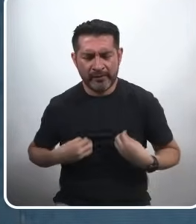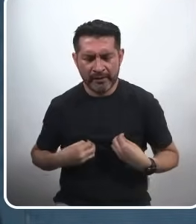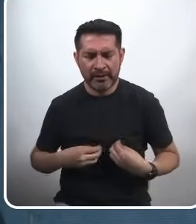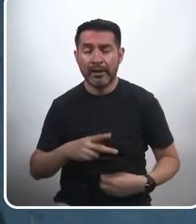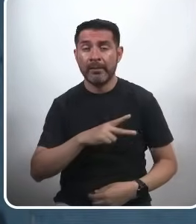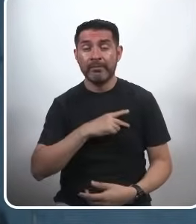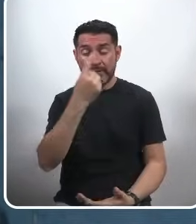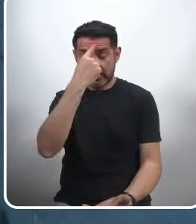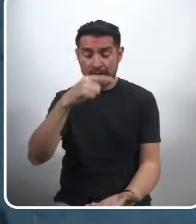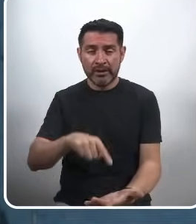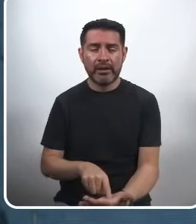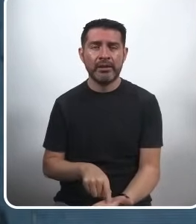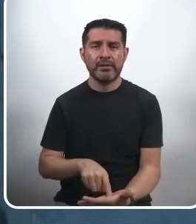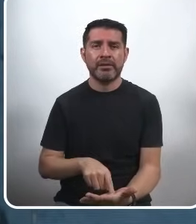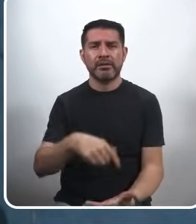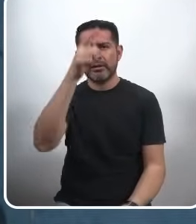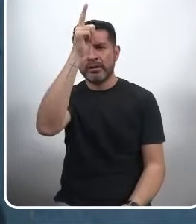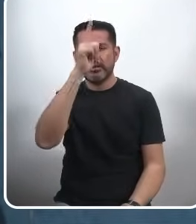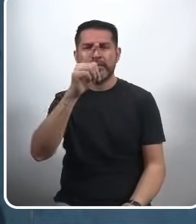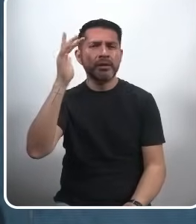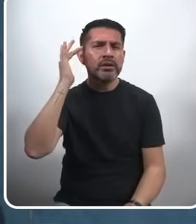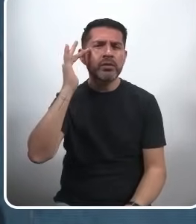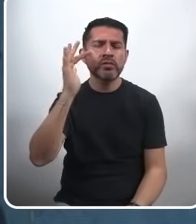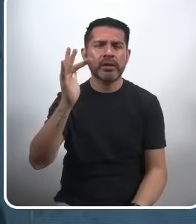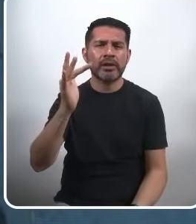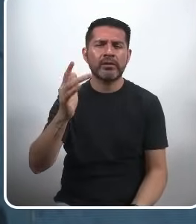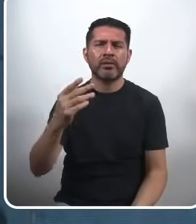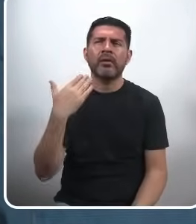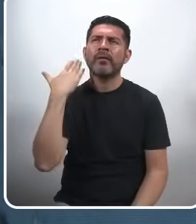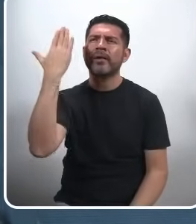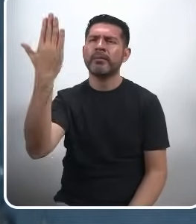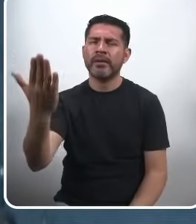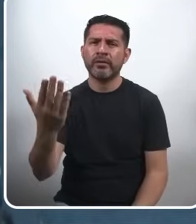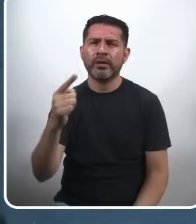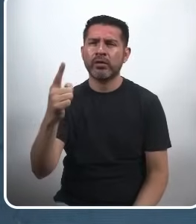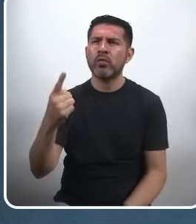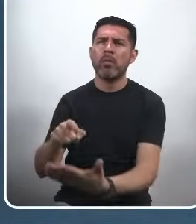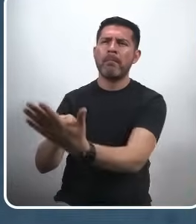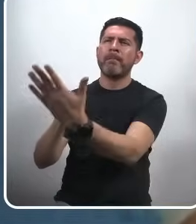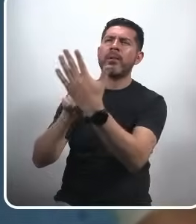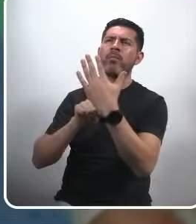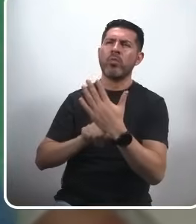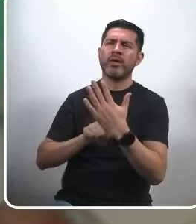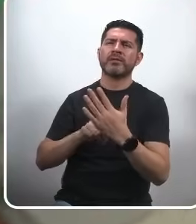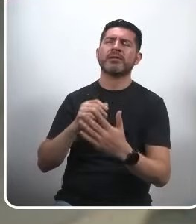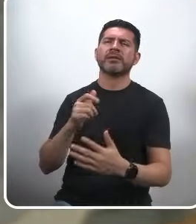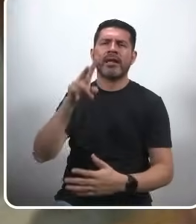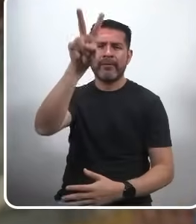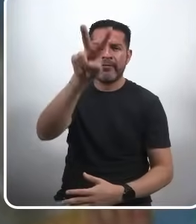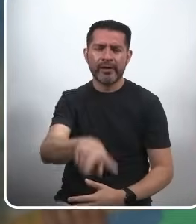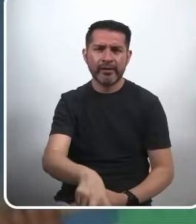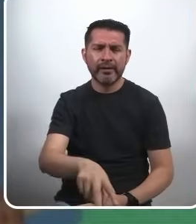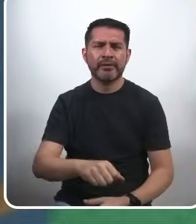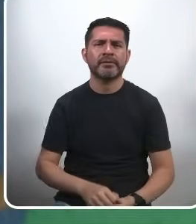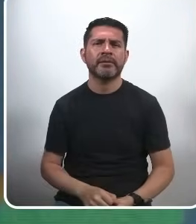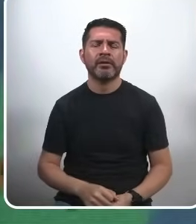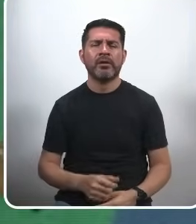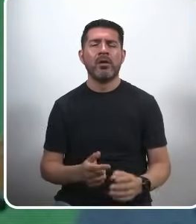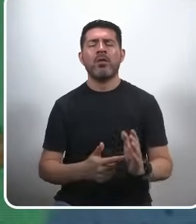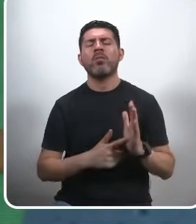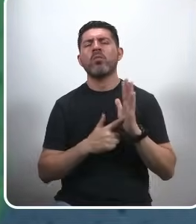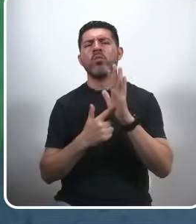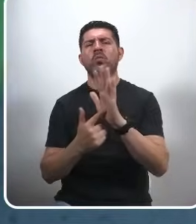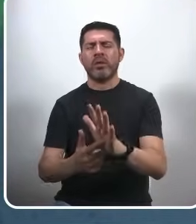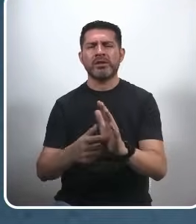y Espíritu Santo, te pido que me enseñes la verdad. Vamos, dígaselo. Él te está escuchando. Enséñame la verdad. Muéstrame la verdad